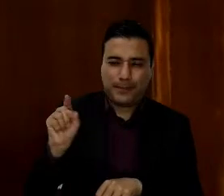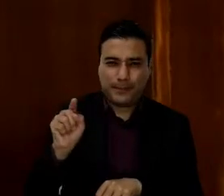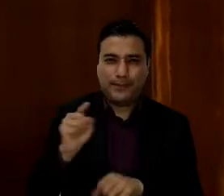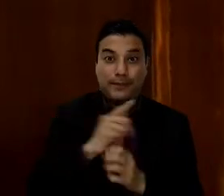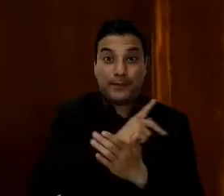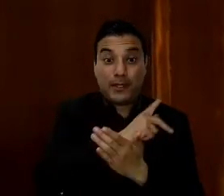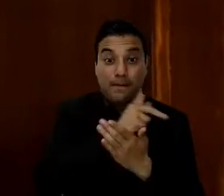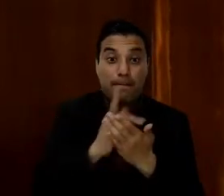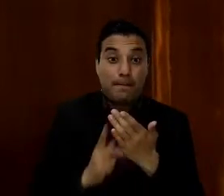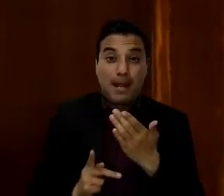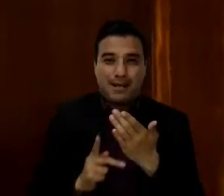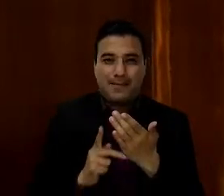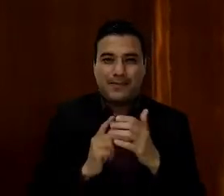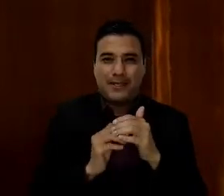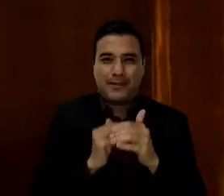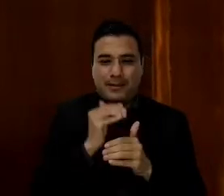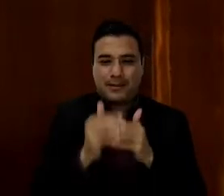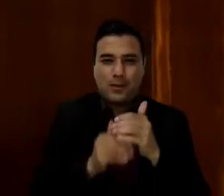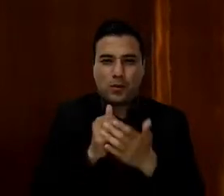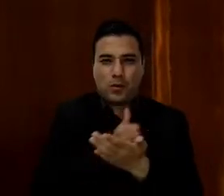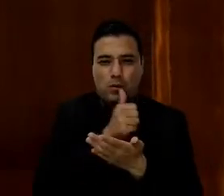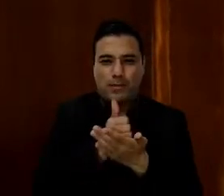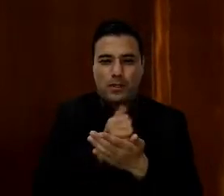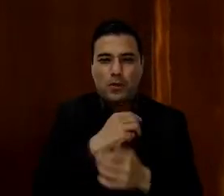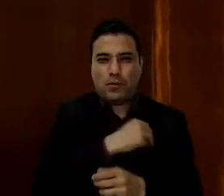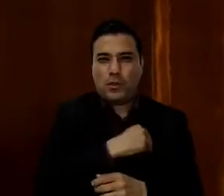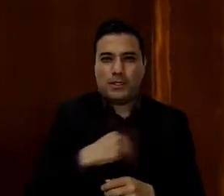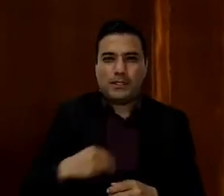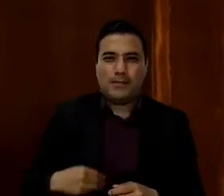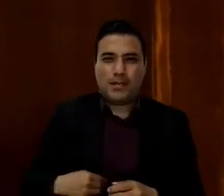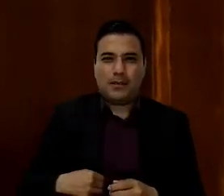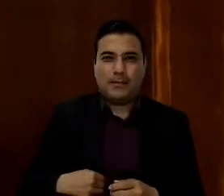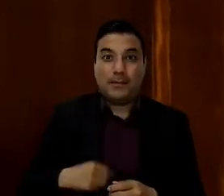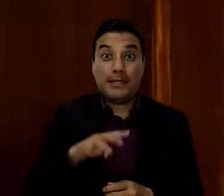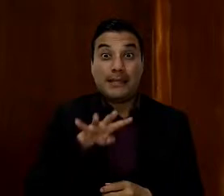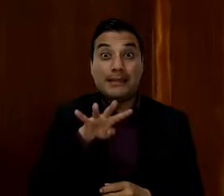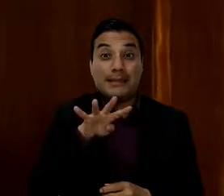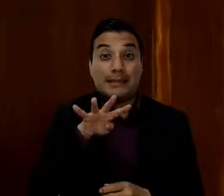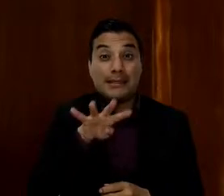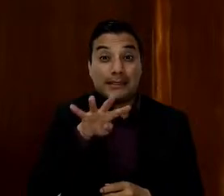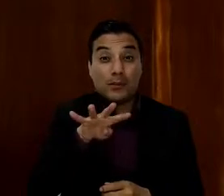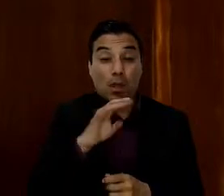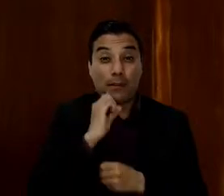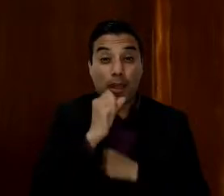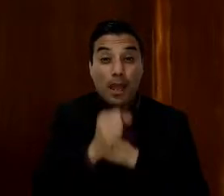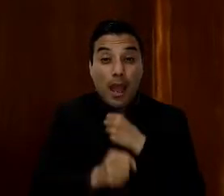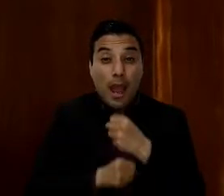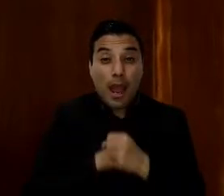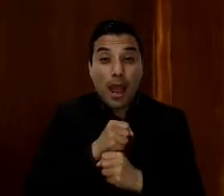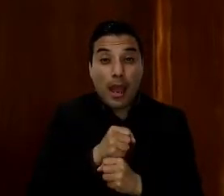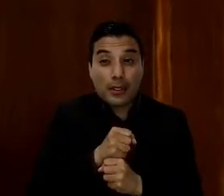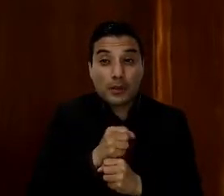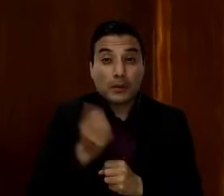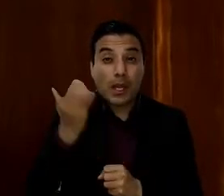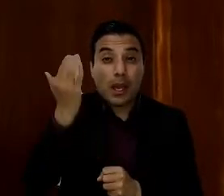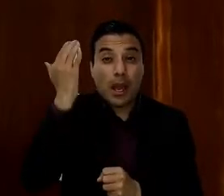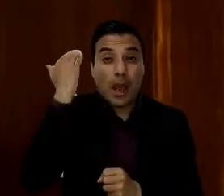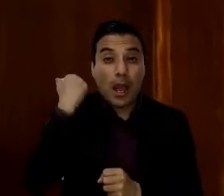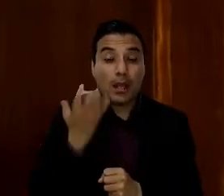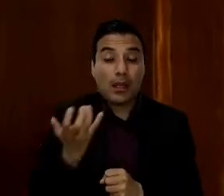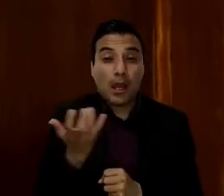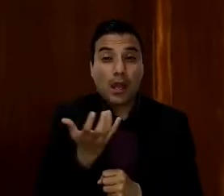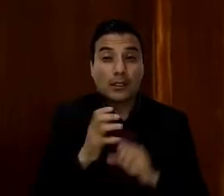cuentan con un plan de desarrollo urbano municipal con 19 años en promedio de no